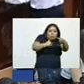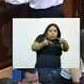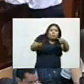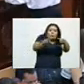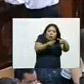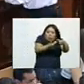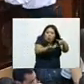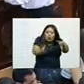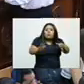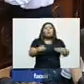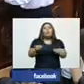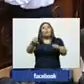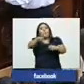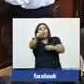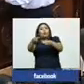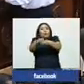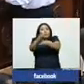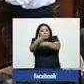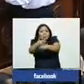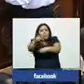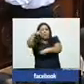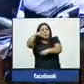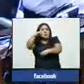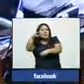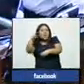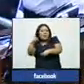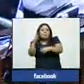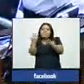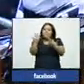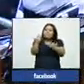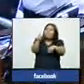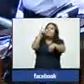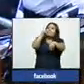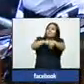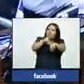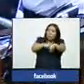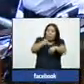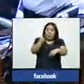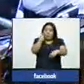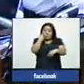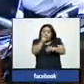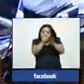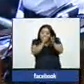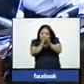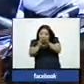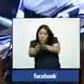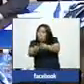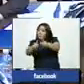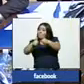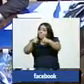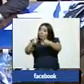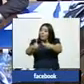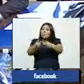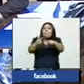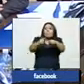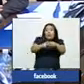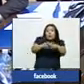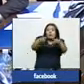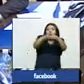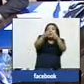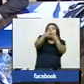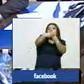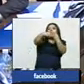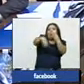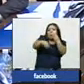Otros grupos parlamentarios como el PCN pidió tiempo para que los planes muestren resultados. Mientras que el partido Gana